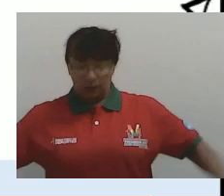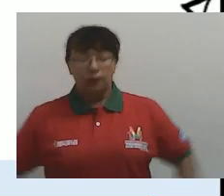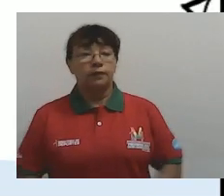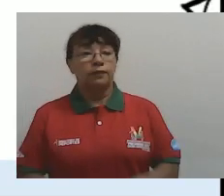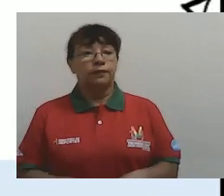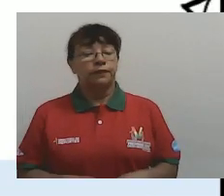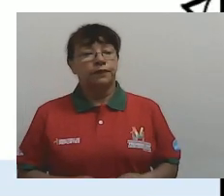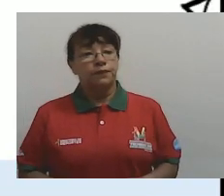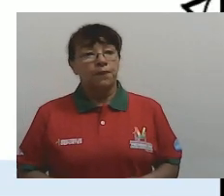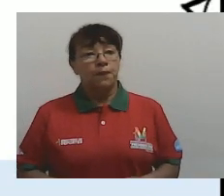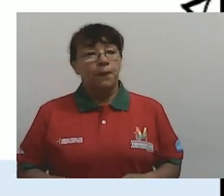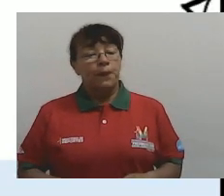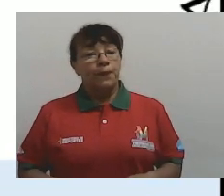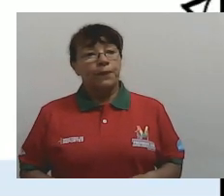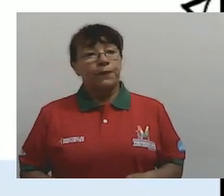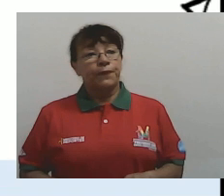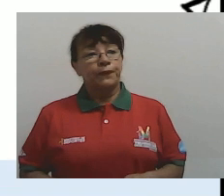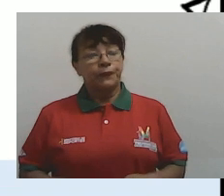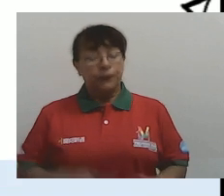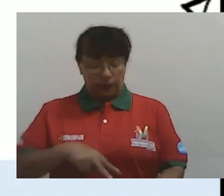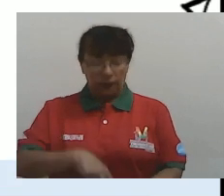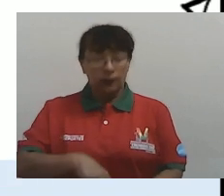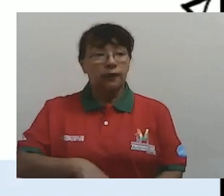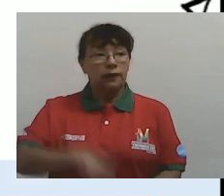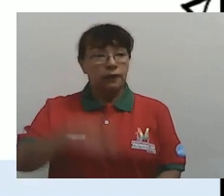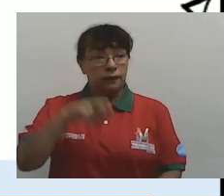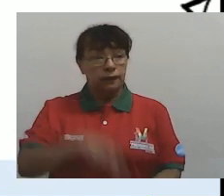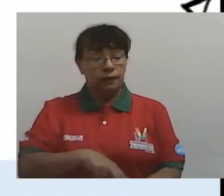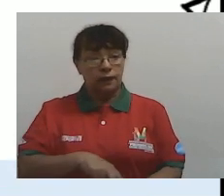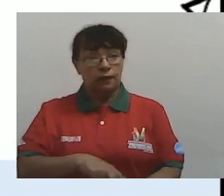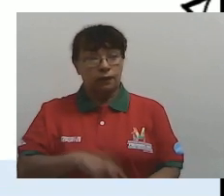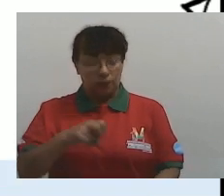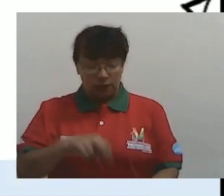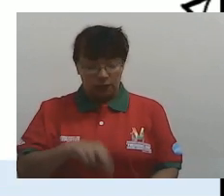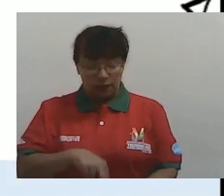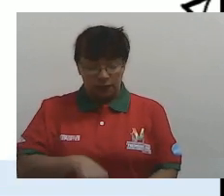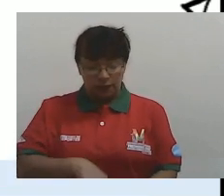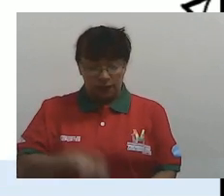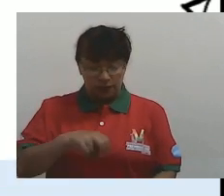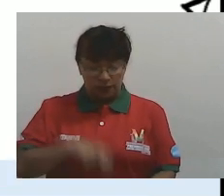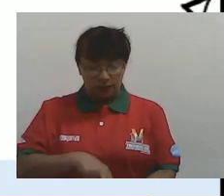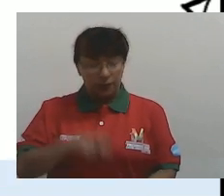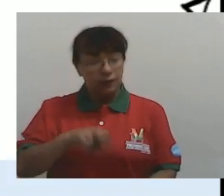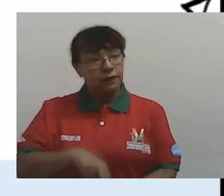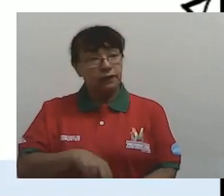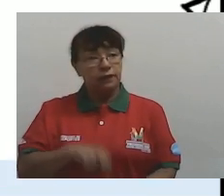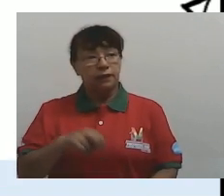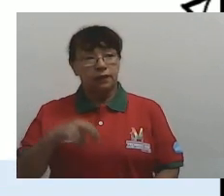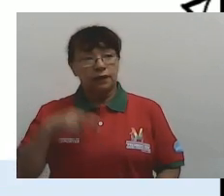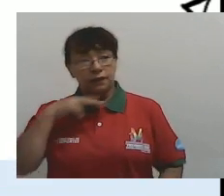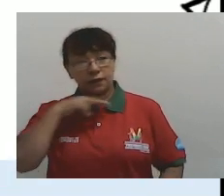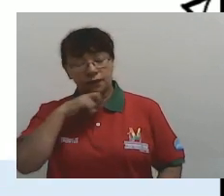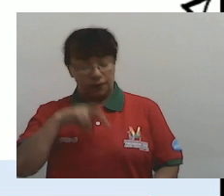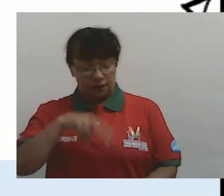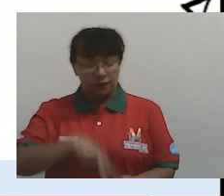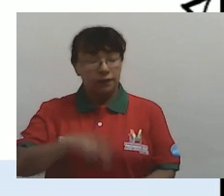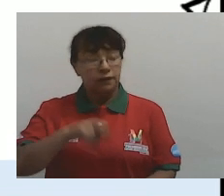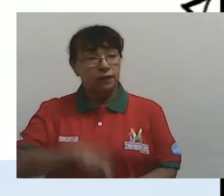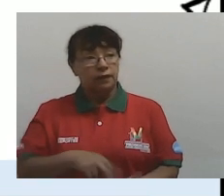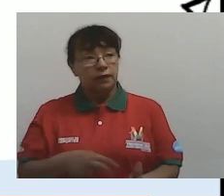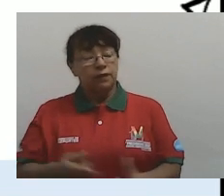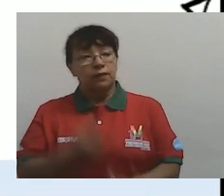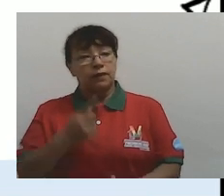Siguiente prueba, el salto de ranita o media sentadilla hacia adelante. En esta prueba, el primer